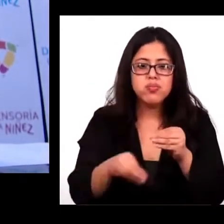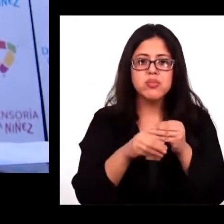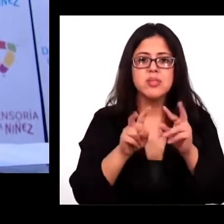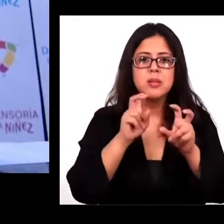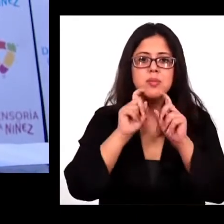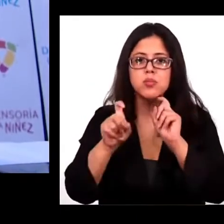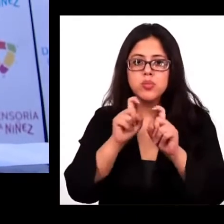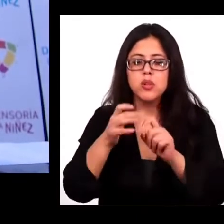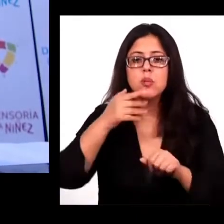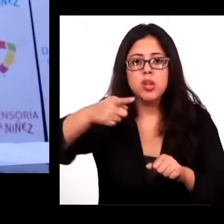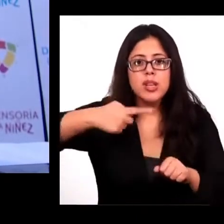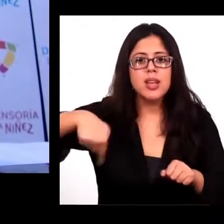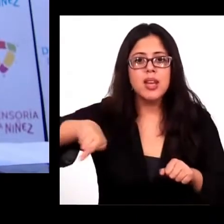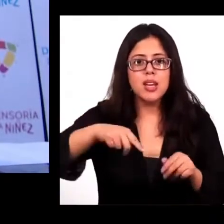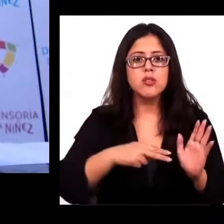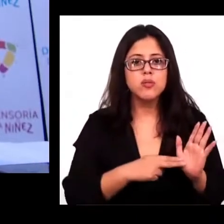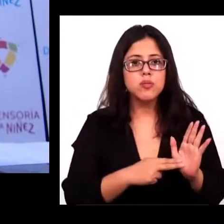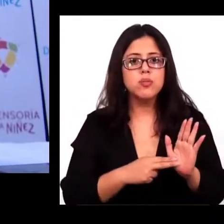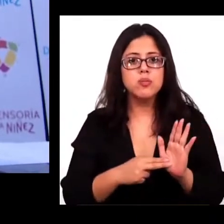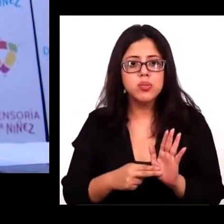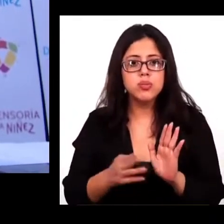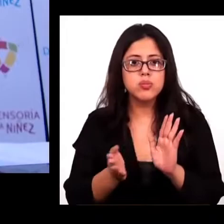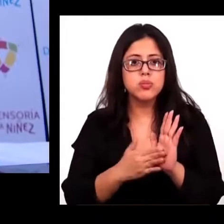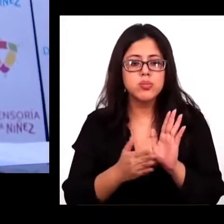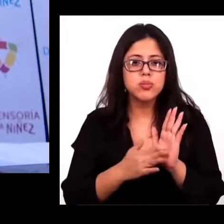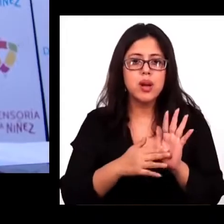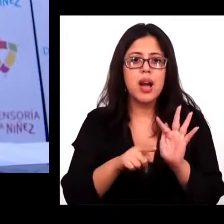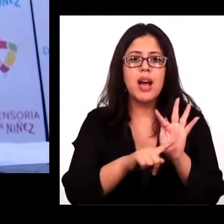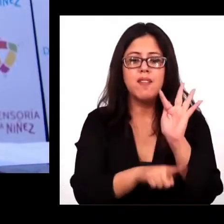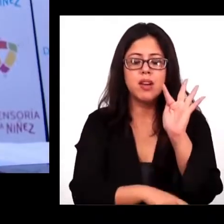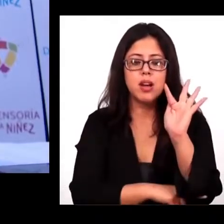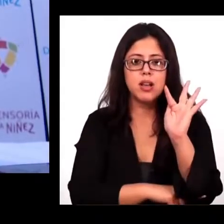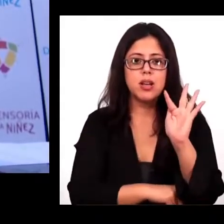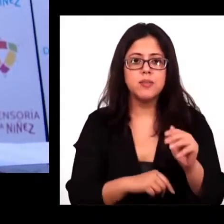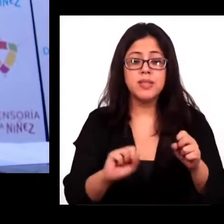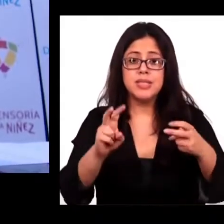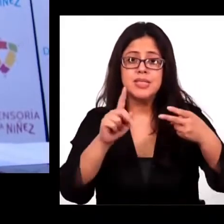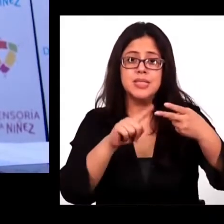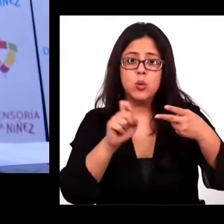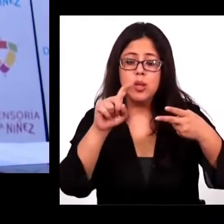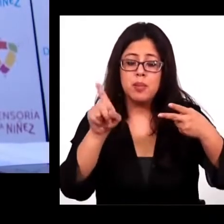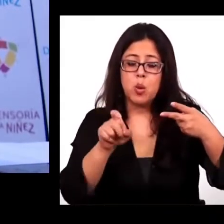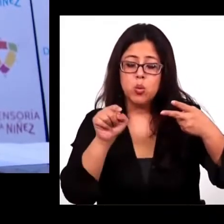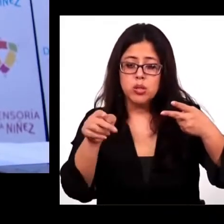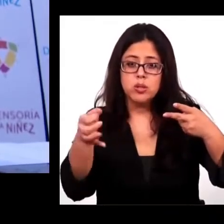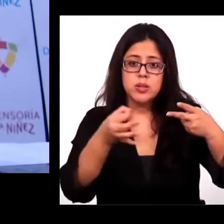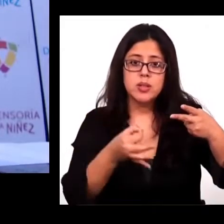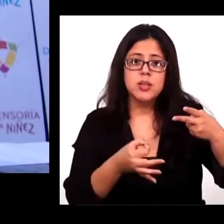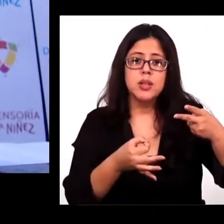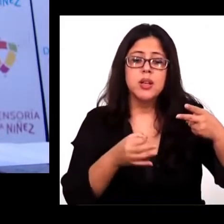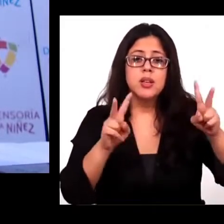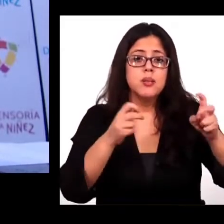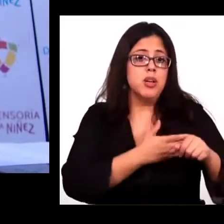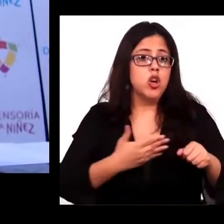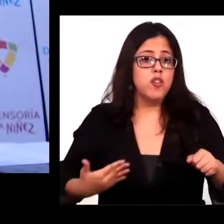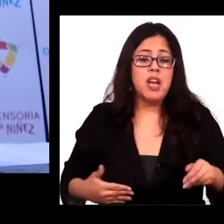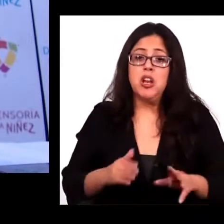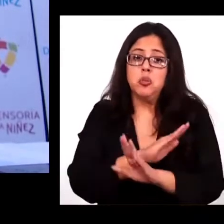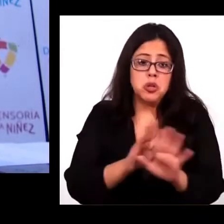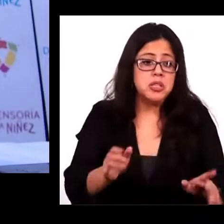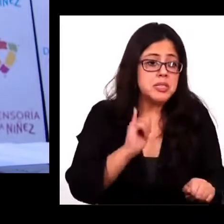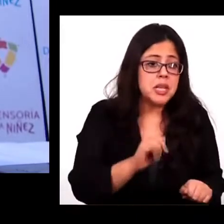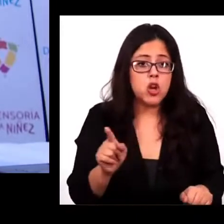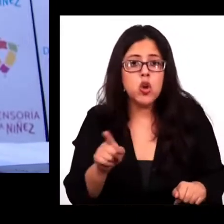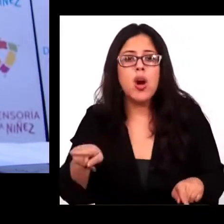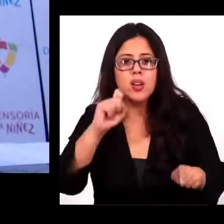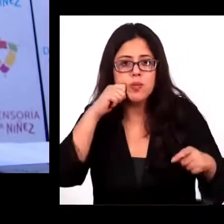son los que reportan elementos probatorios a los fiscales. Respecto de la segunda pregunta, más allá de que un gobierno esté terminando o no, la responsabilidad